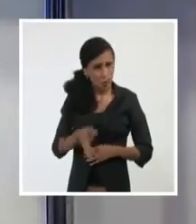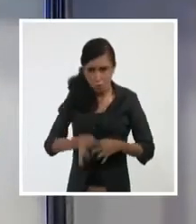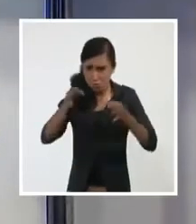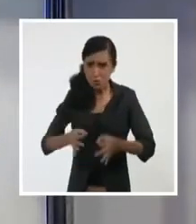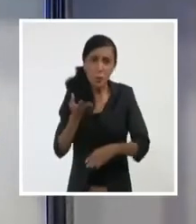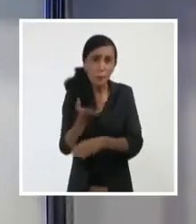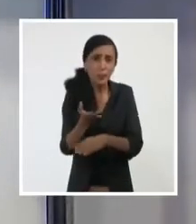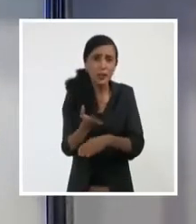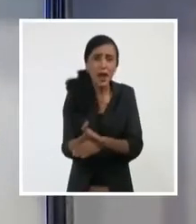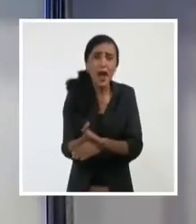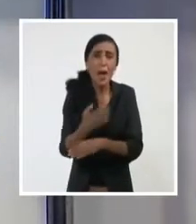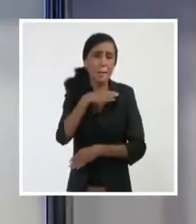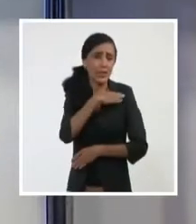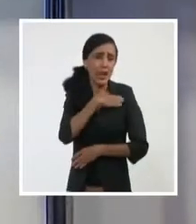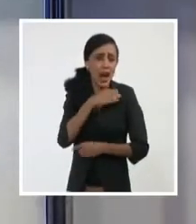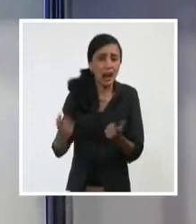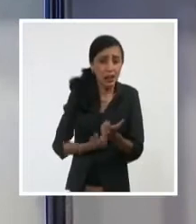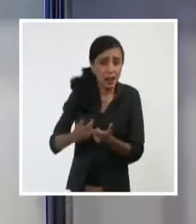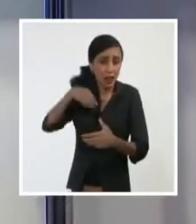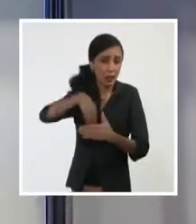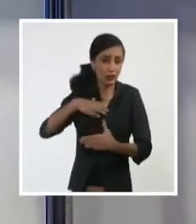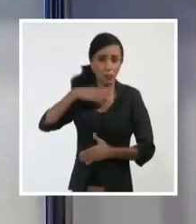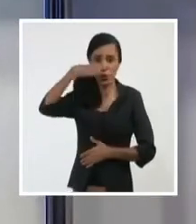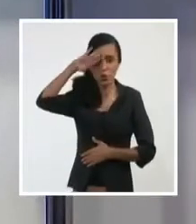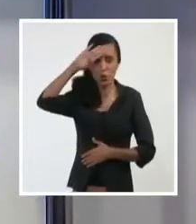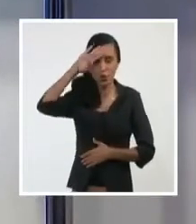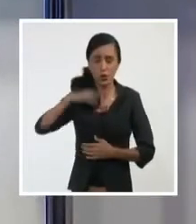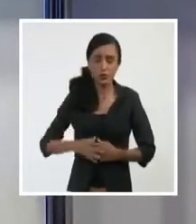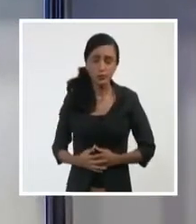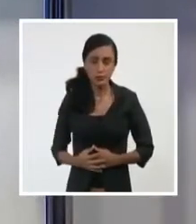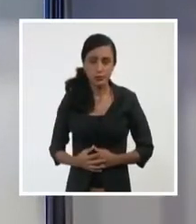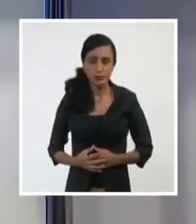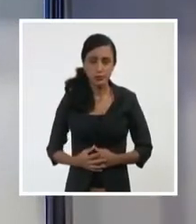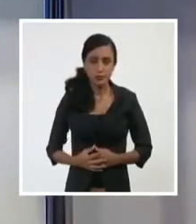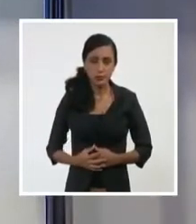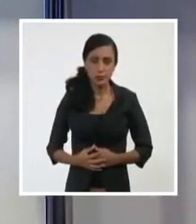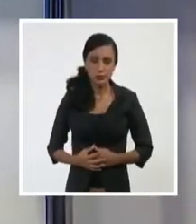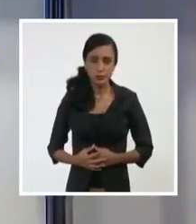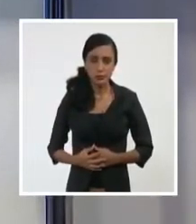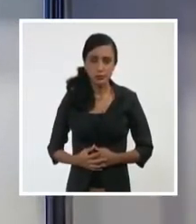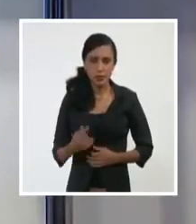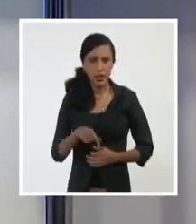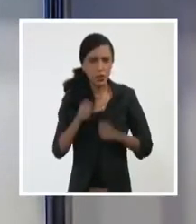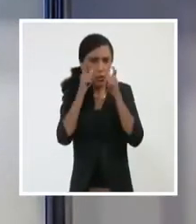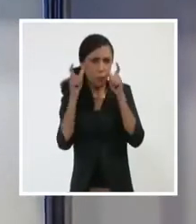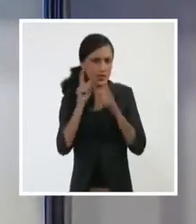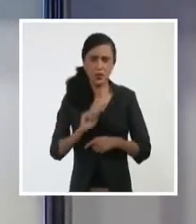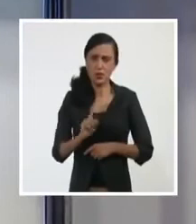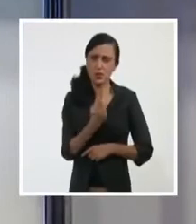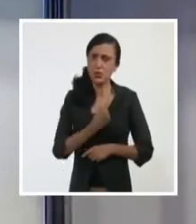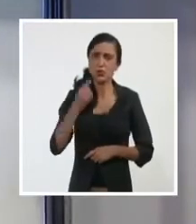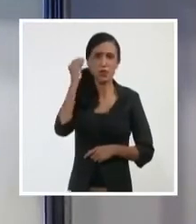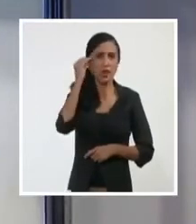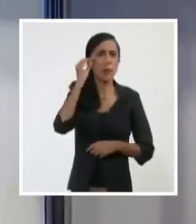más bloqueo y asfixia económica. Y, por supuesto, ellos serán las víctimas. Nada de esto sorprende porque ni siquiera son